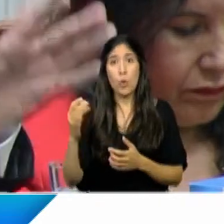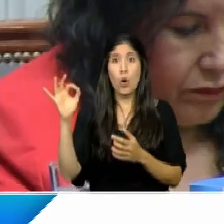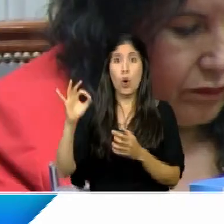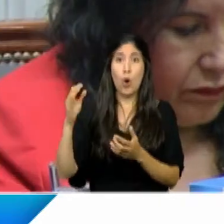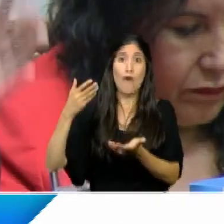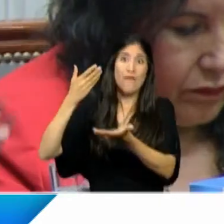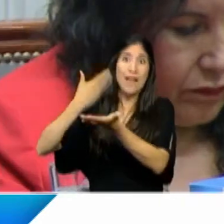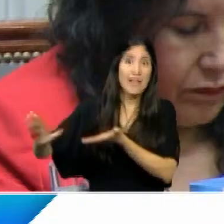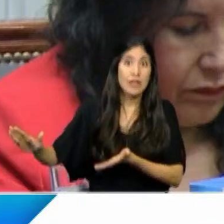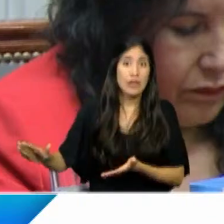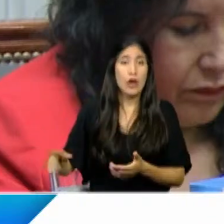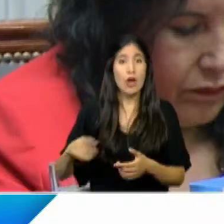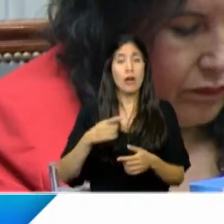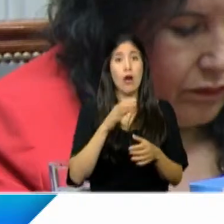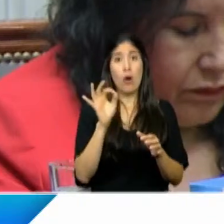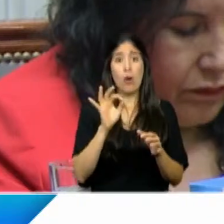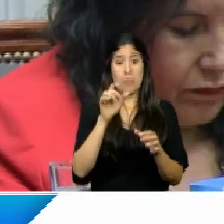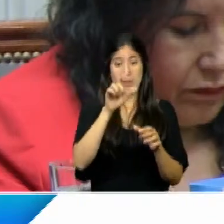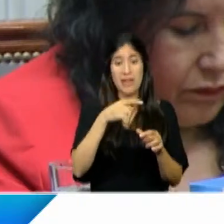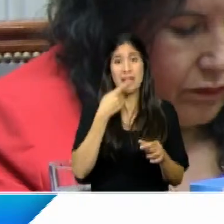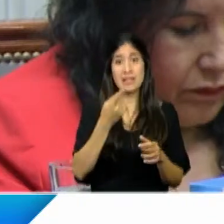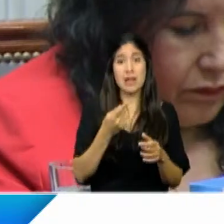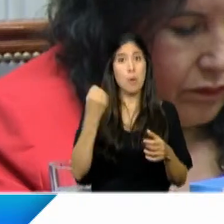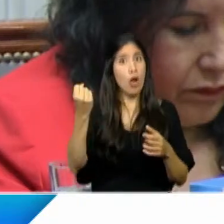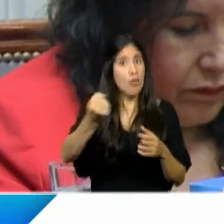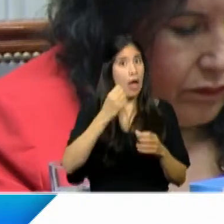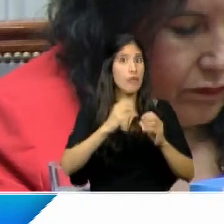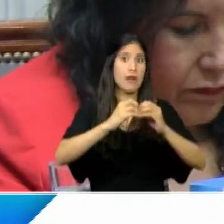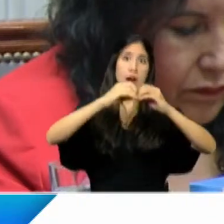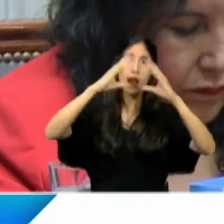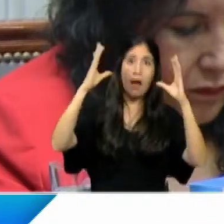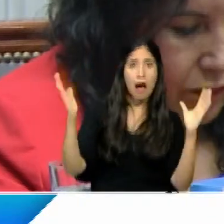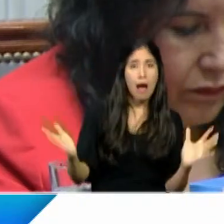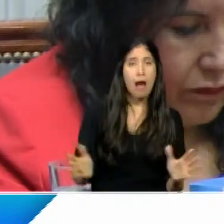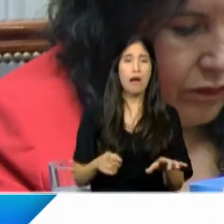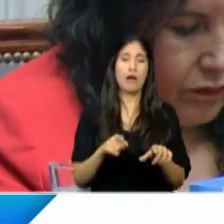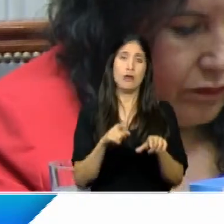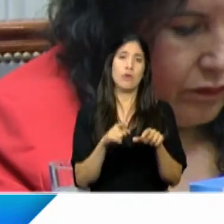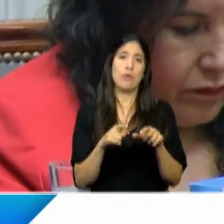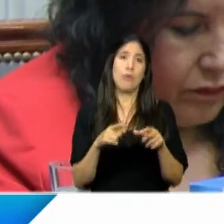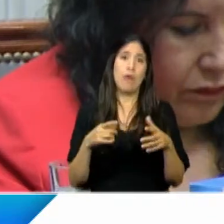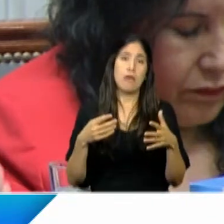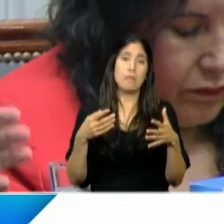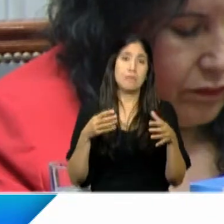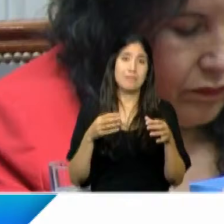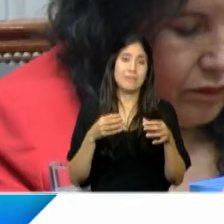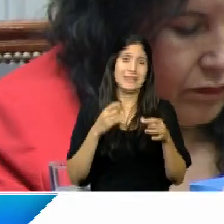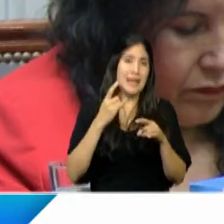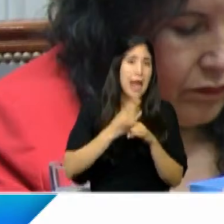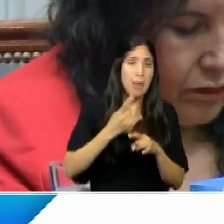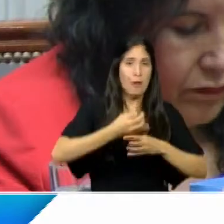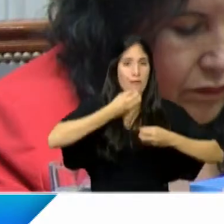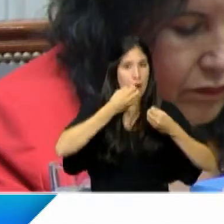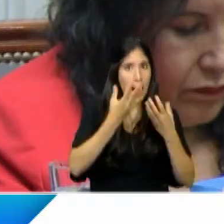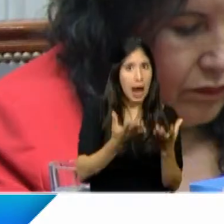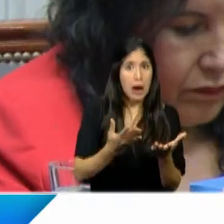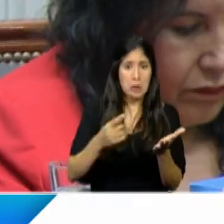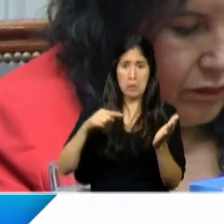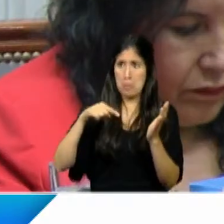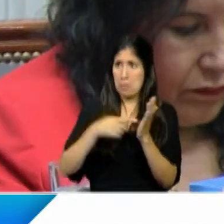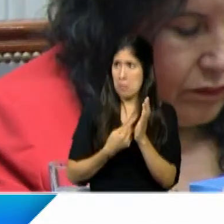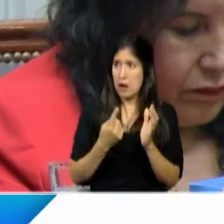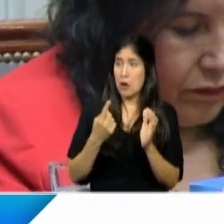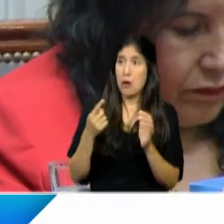de ética, de transparencia, a los que tienen un presidente de bloque con multitud de